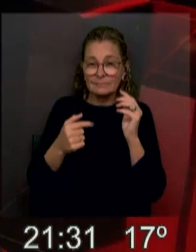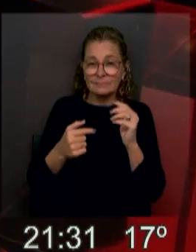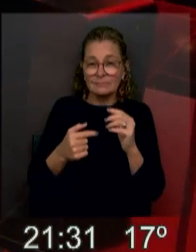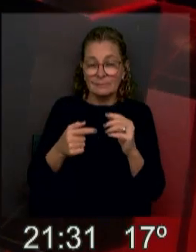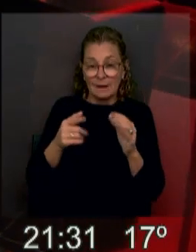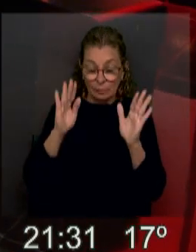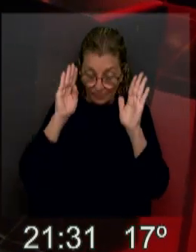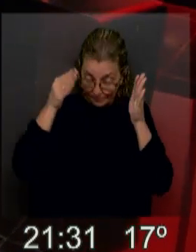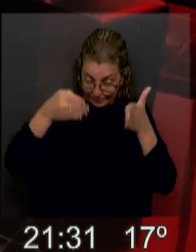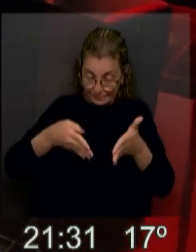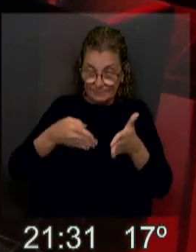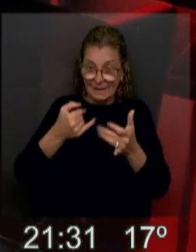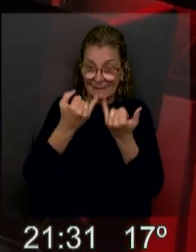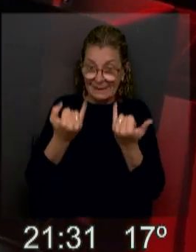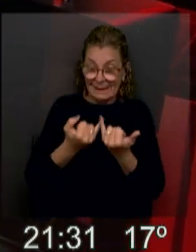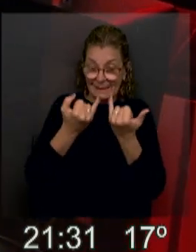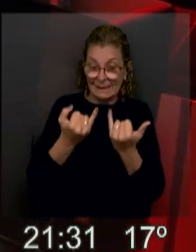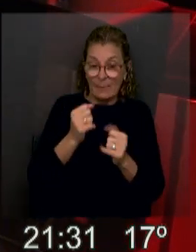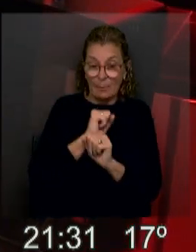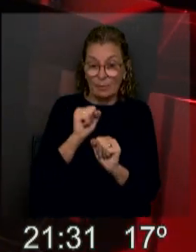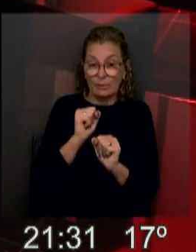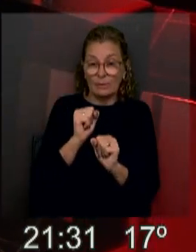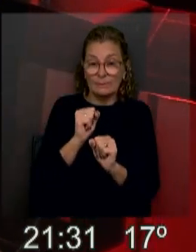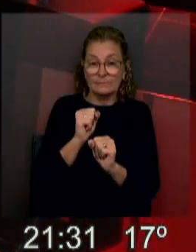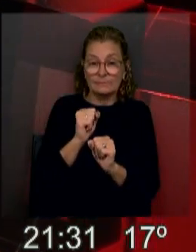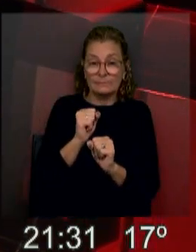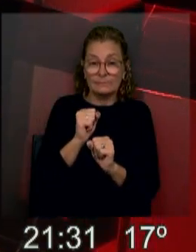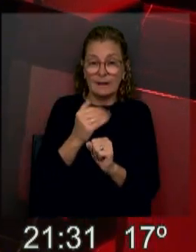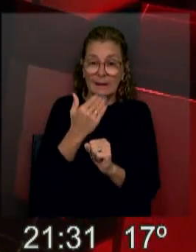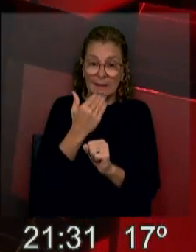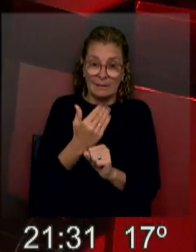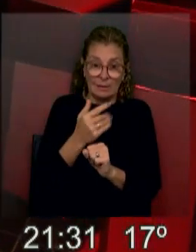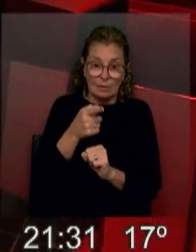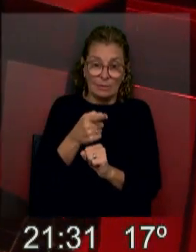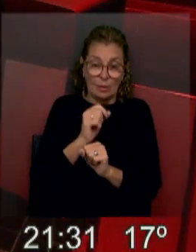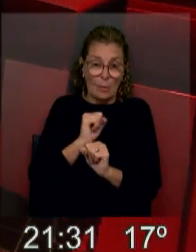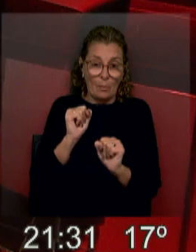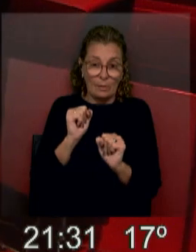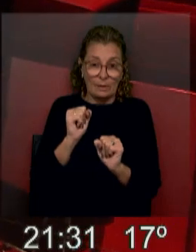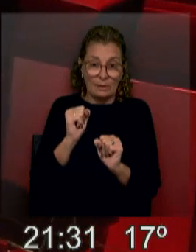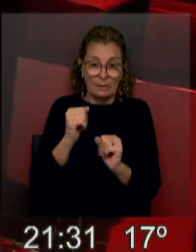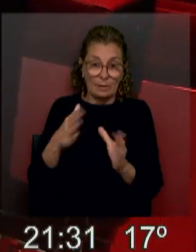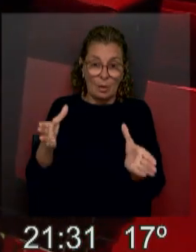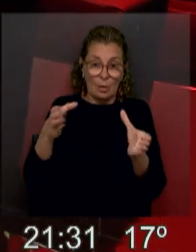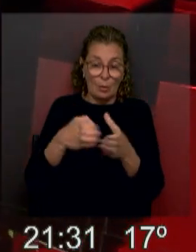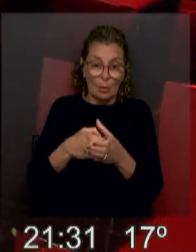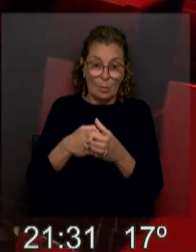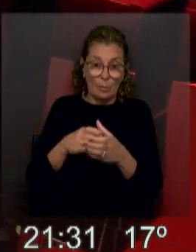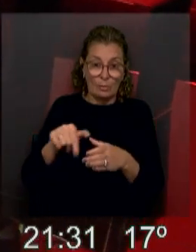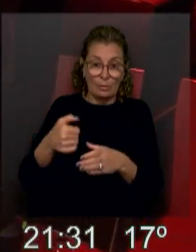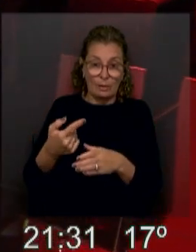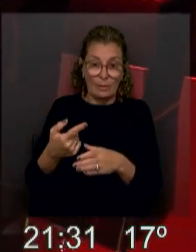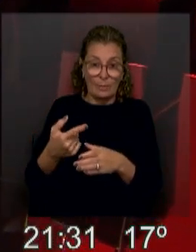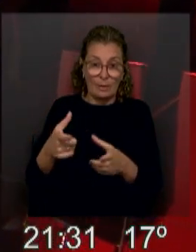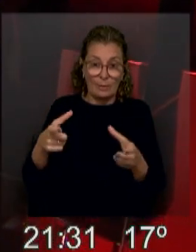en esto posible, ¿no? En el día a día. Así que, nada, agradecidos de eso, de poder sostener la banda después de lo que es hacer